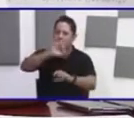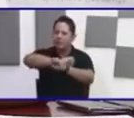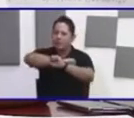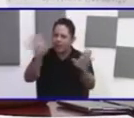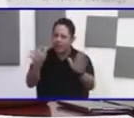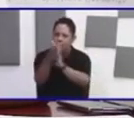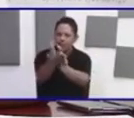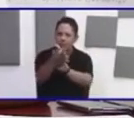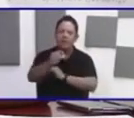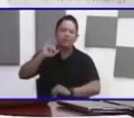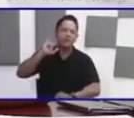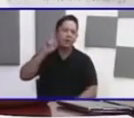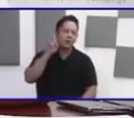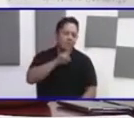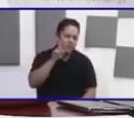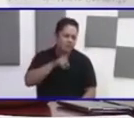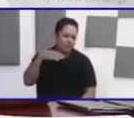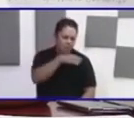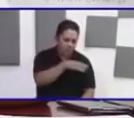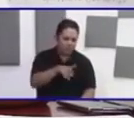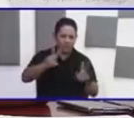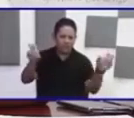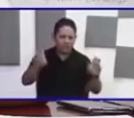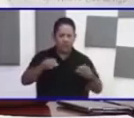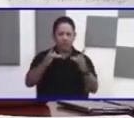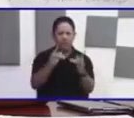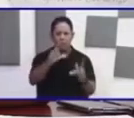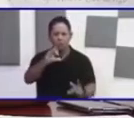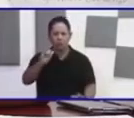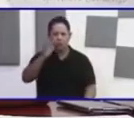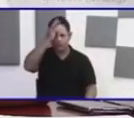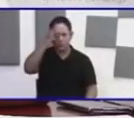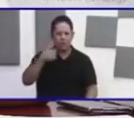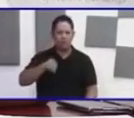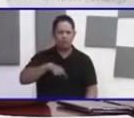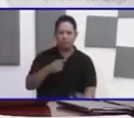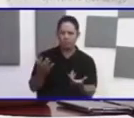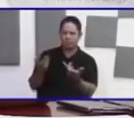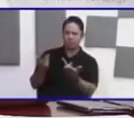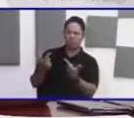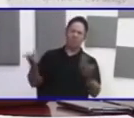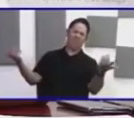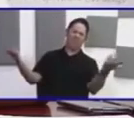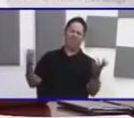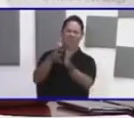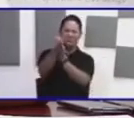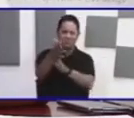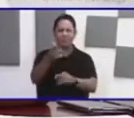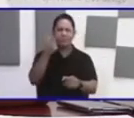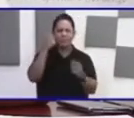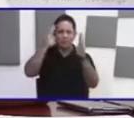tanta desinformación que quiera haber con relación a eso. Pero yo estoy seguro que después de que escuchen y vean los videos,